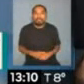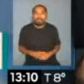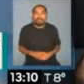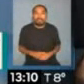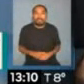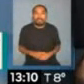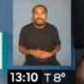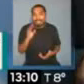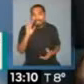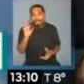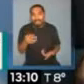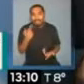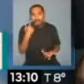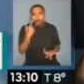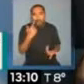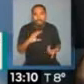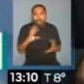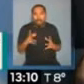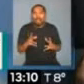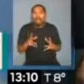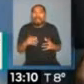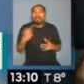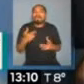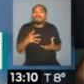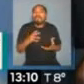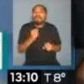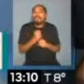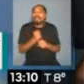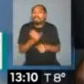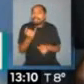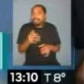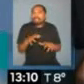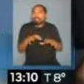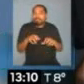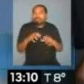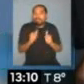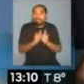otros productos y otras producciones alternativas para poder llevar adelante nuestra familia.